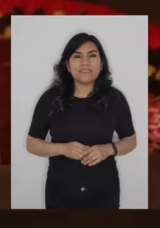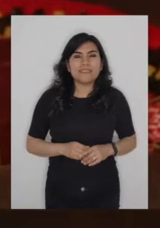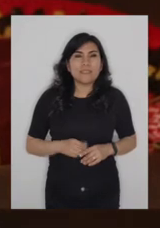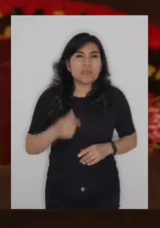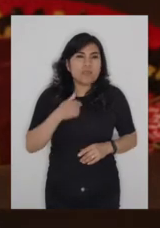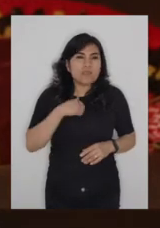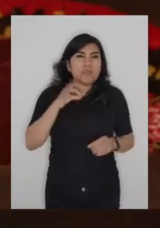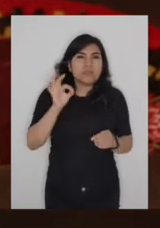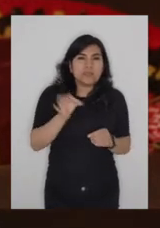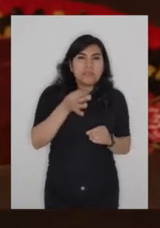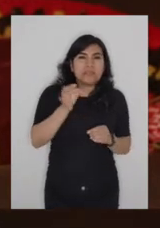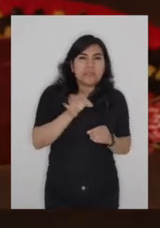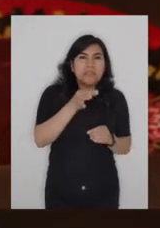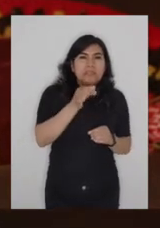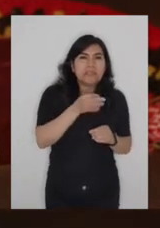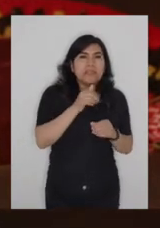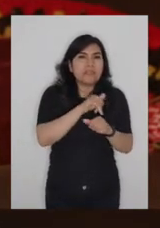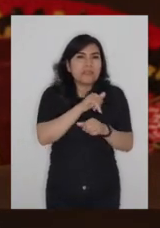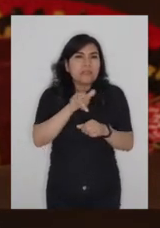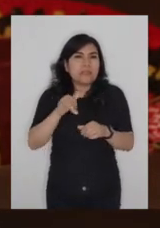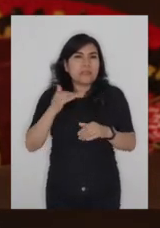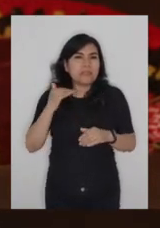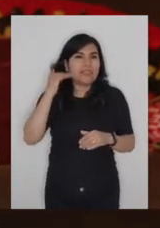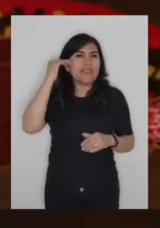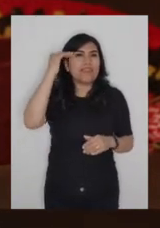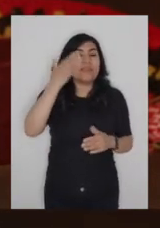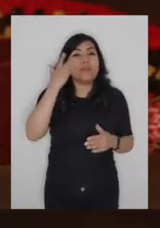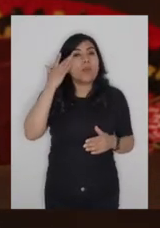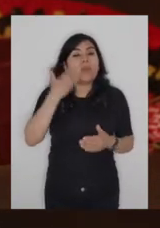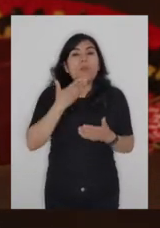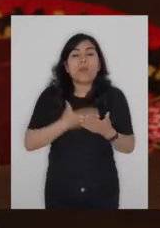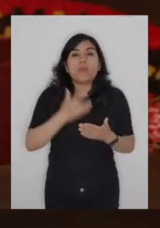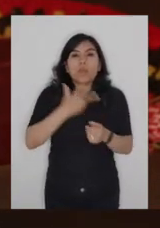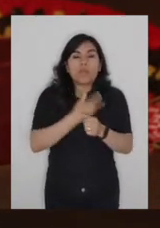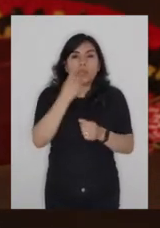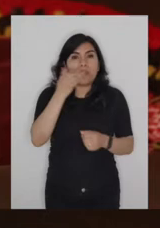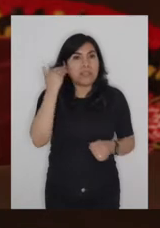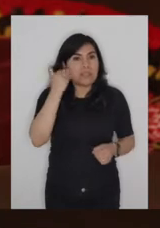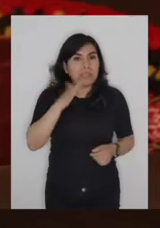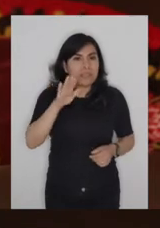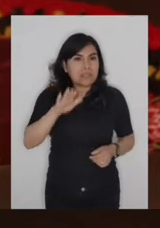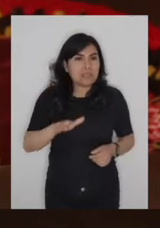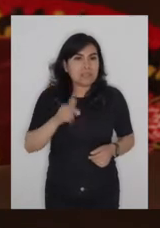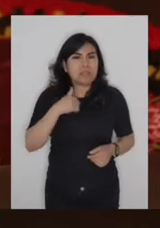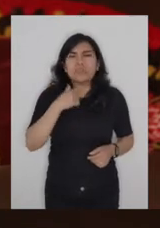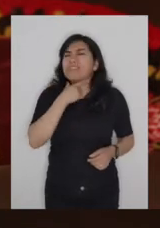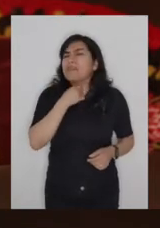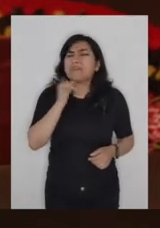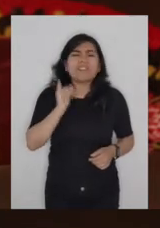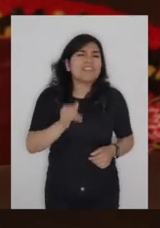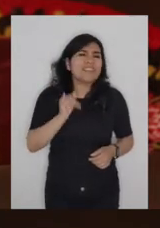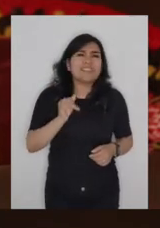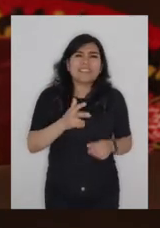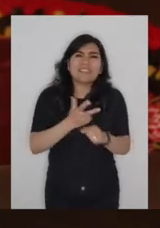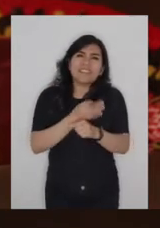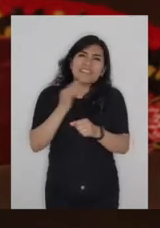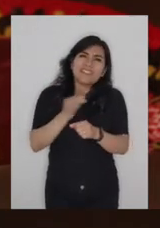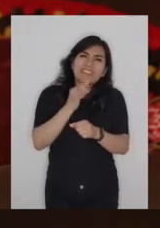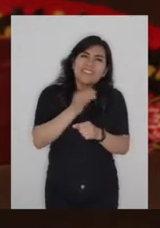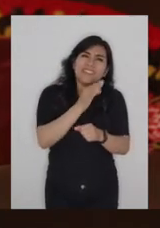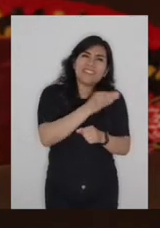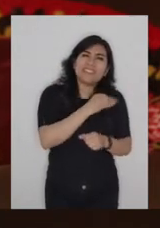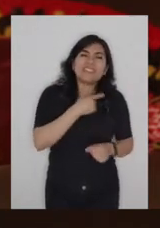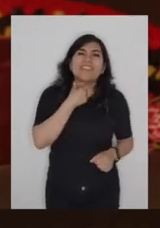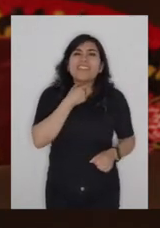Yo tejí después de grande ya, pues, pero cuando era niñita chica yo siempre quería tejer. Siempre armaba uno